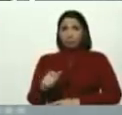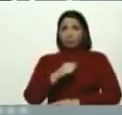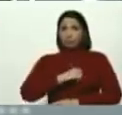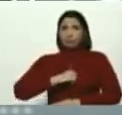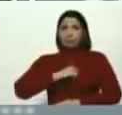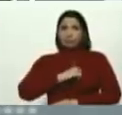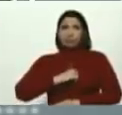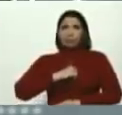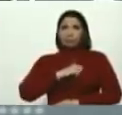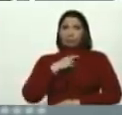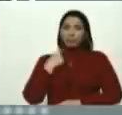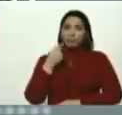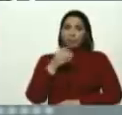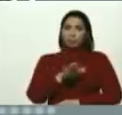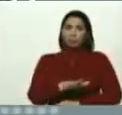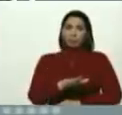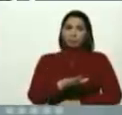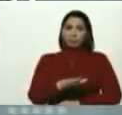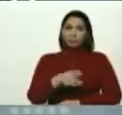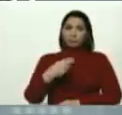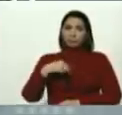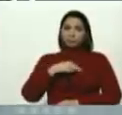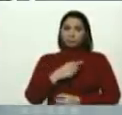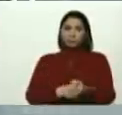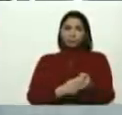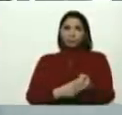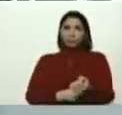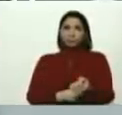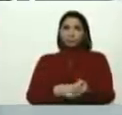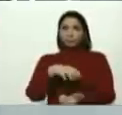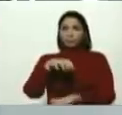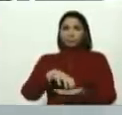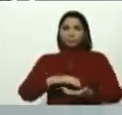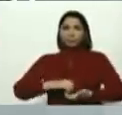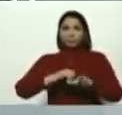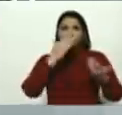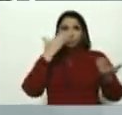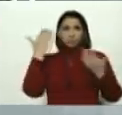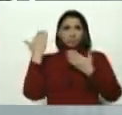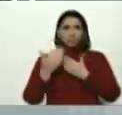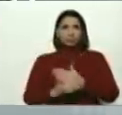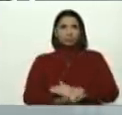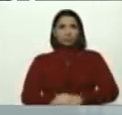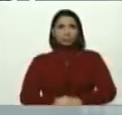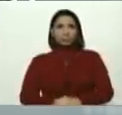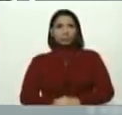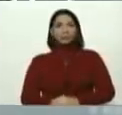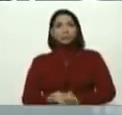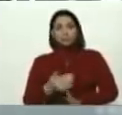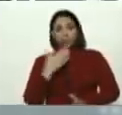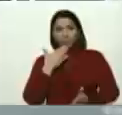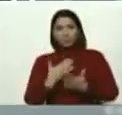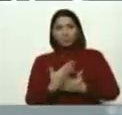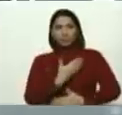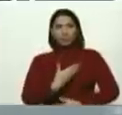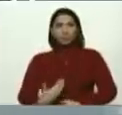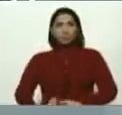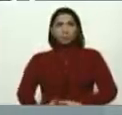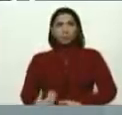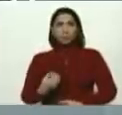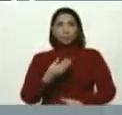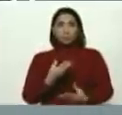fallecimiento en nuestro hermano estado de Trujillo. Adelante, vicepresidenta. Gracias, presidente.